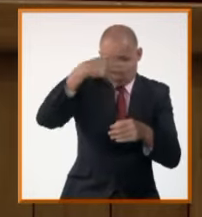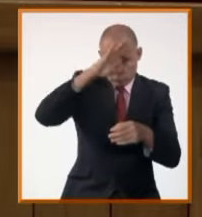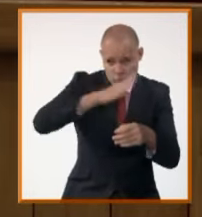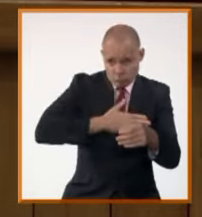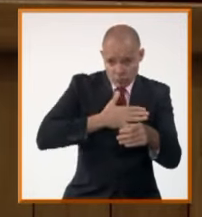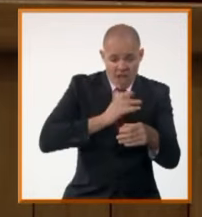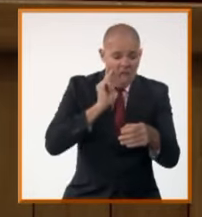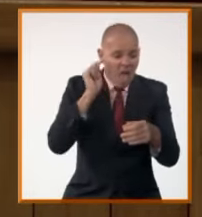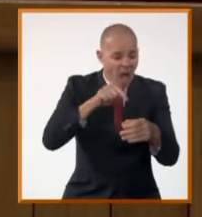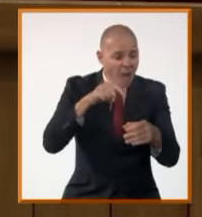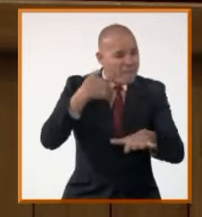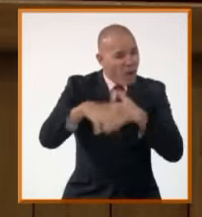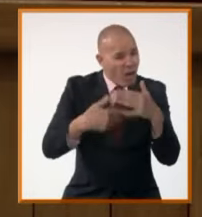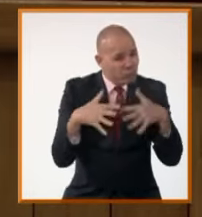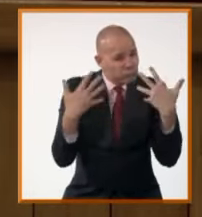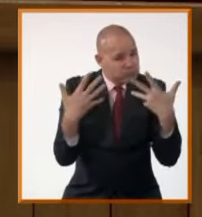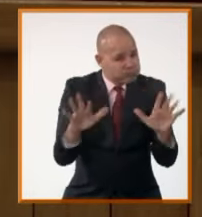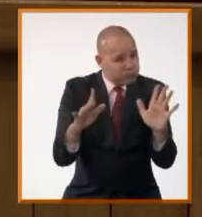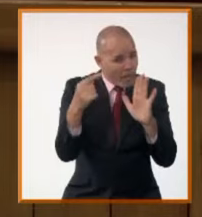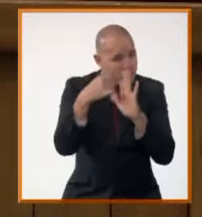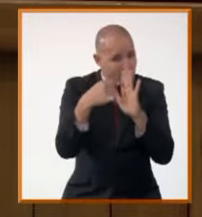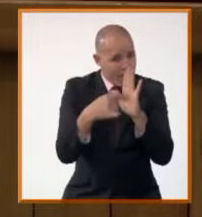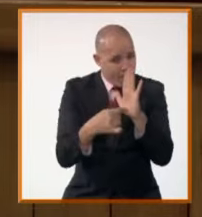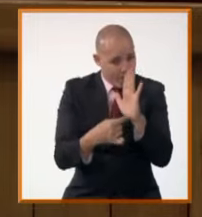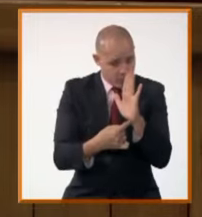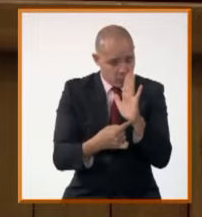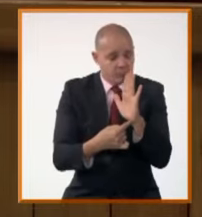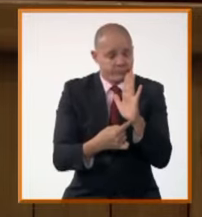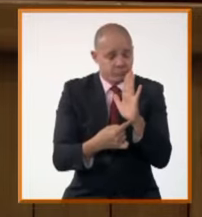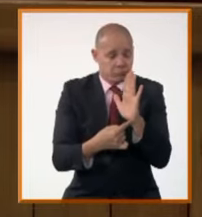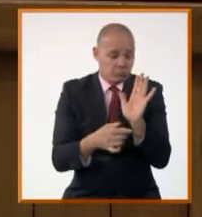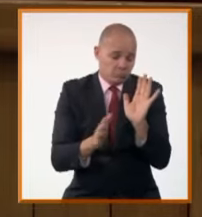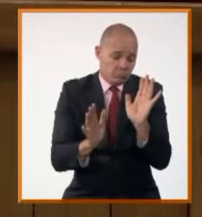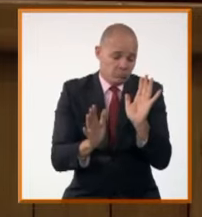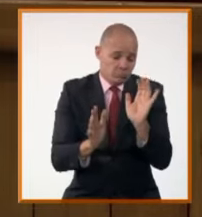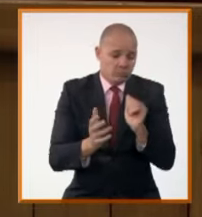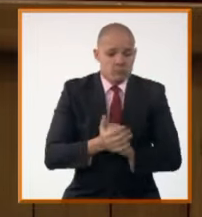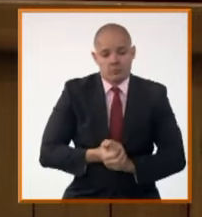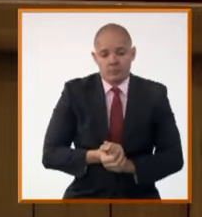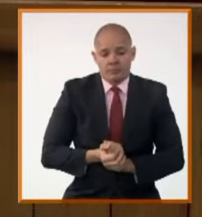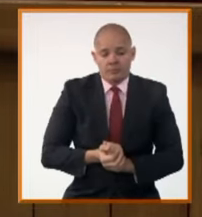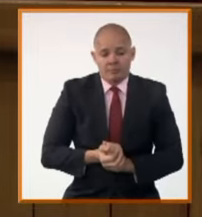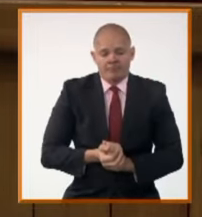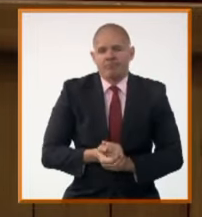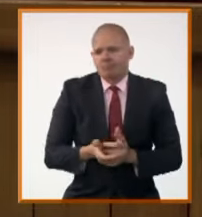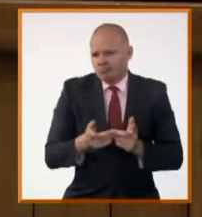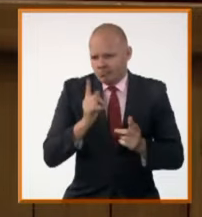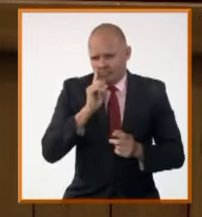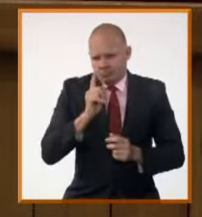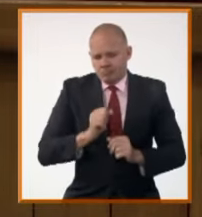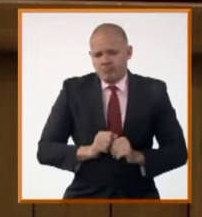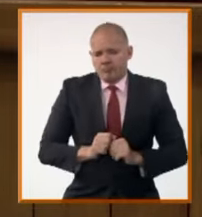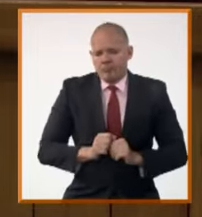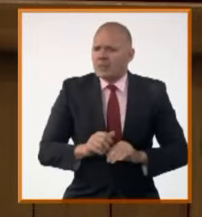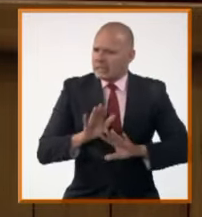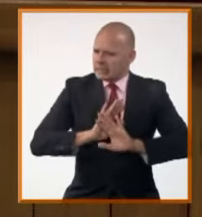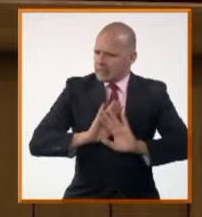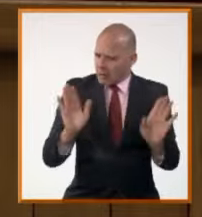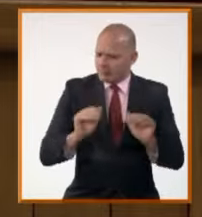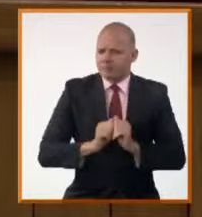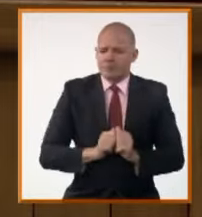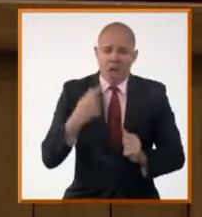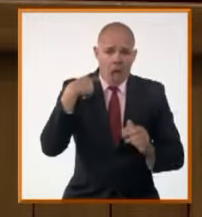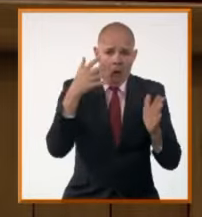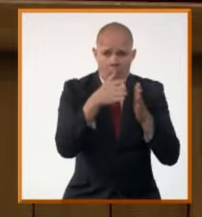que tenemos que enfrentar y solucionar. Se ha creado durante estos tiempos complejos,